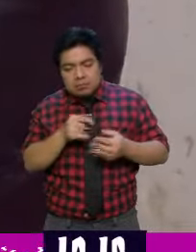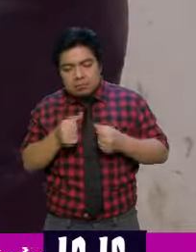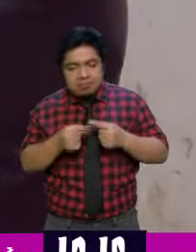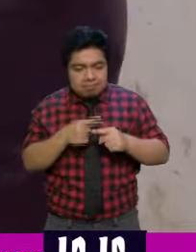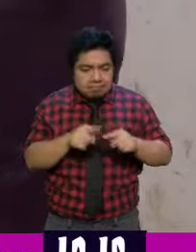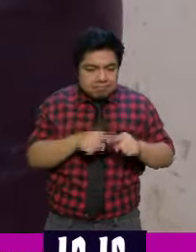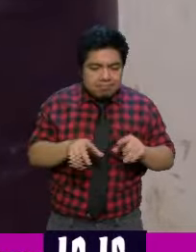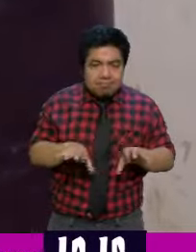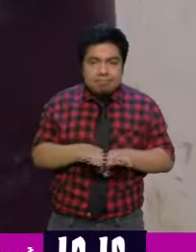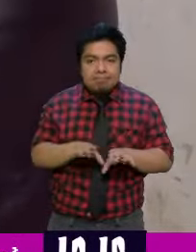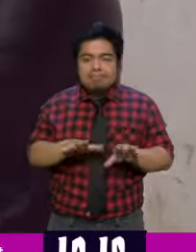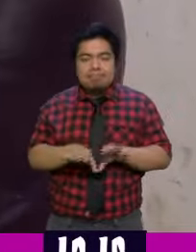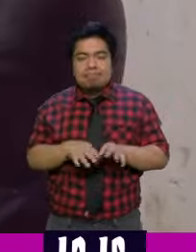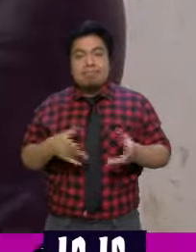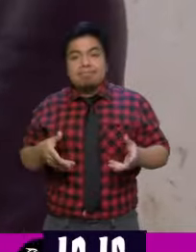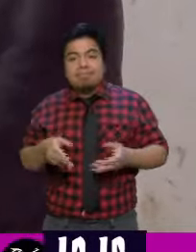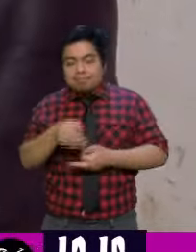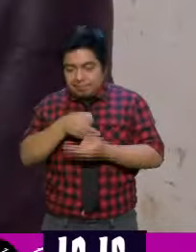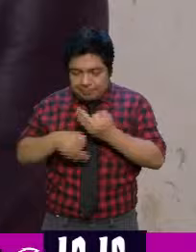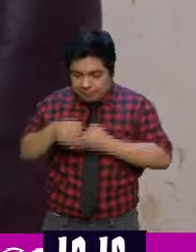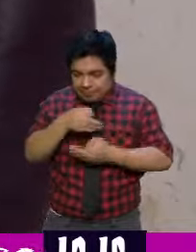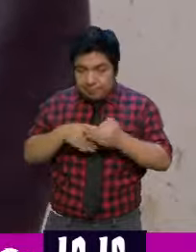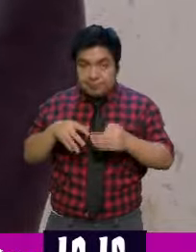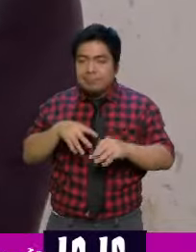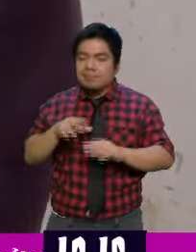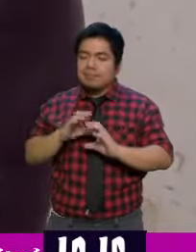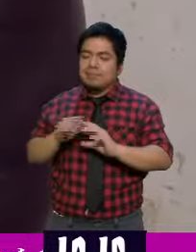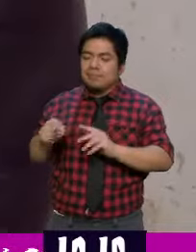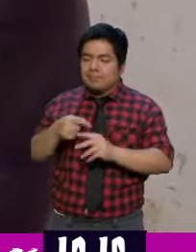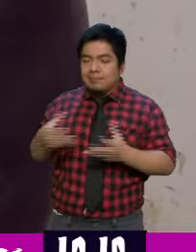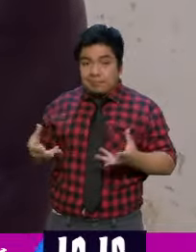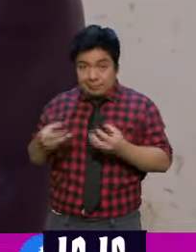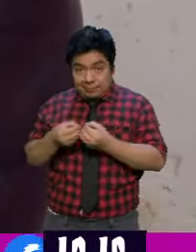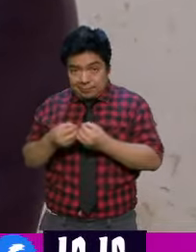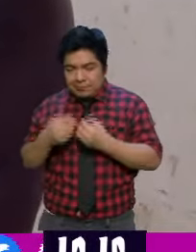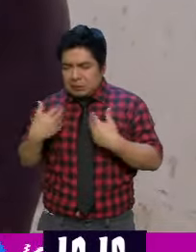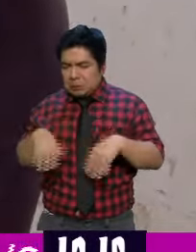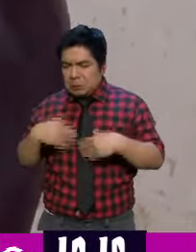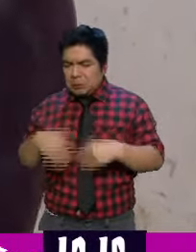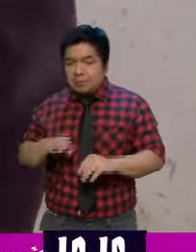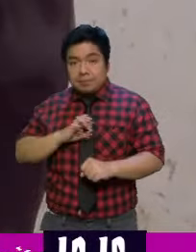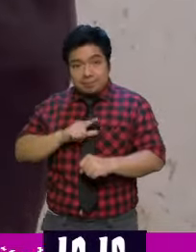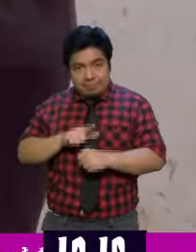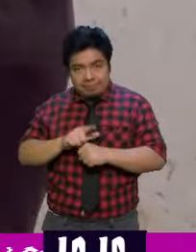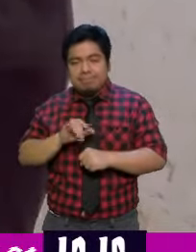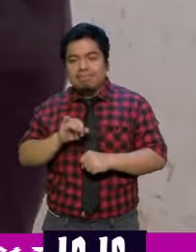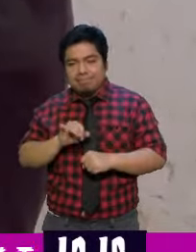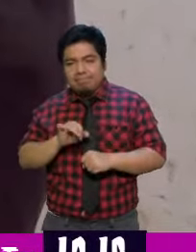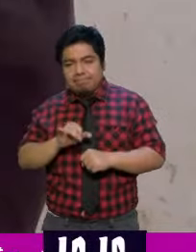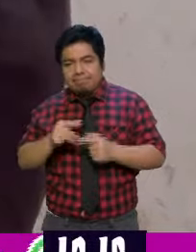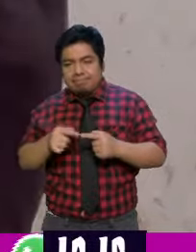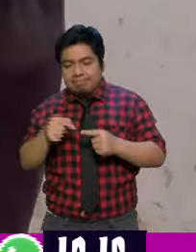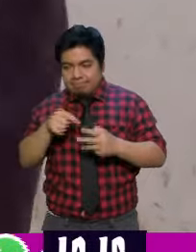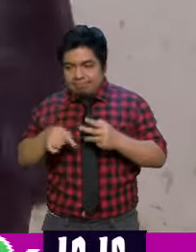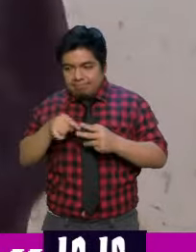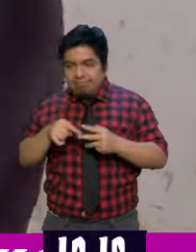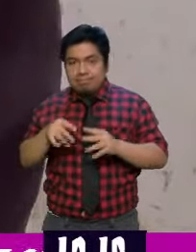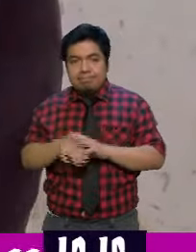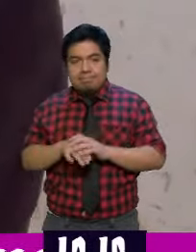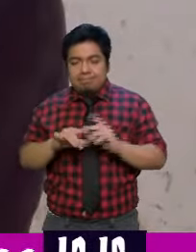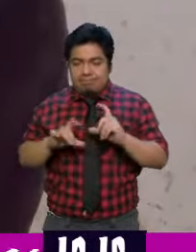interpretando. Cuéntame bueno, todo. Sí, tenemos unas colaboraciones muy, muy especiales en este